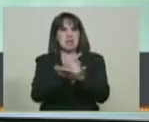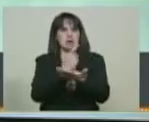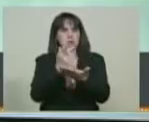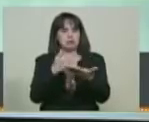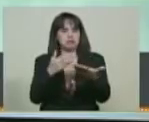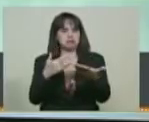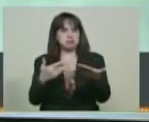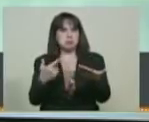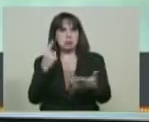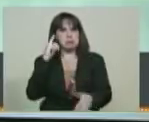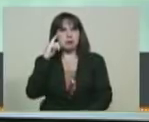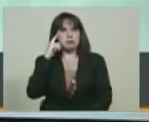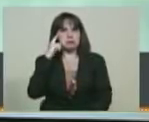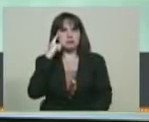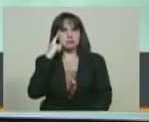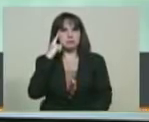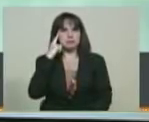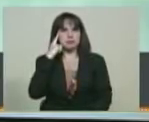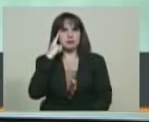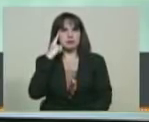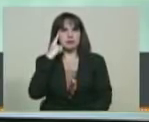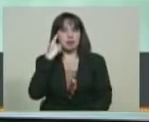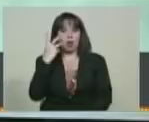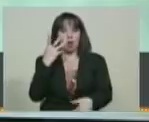No, no, cuando alguien, había